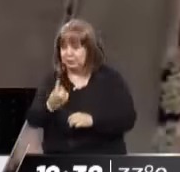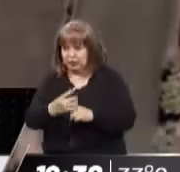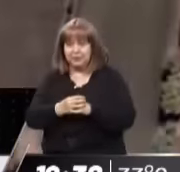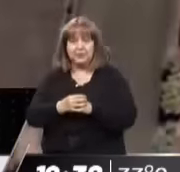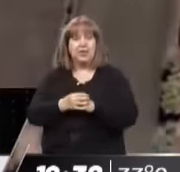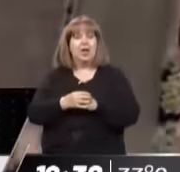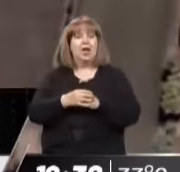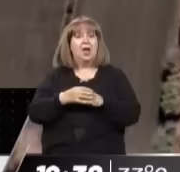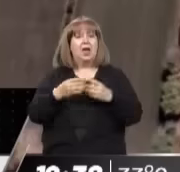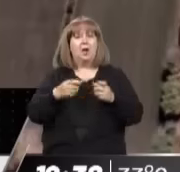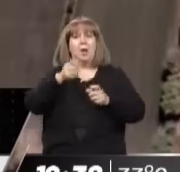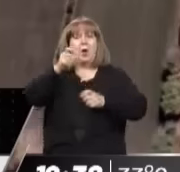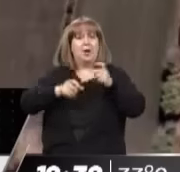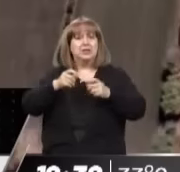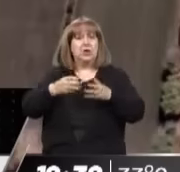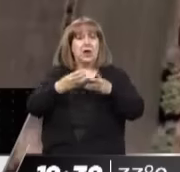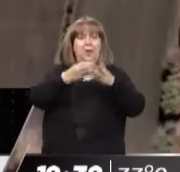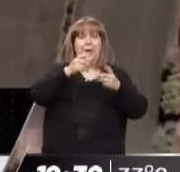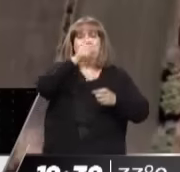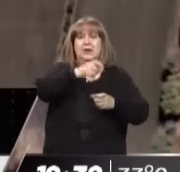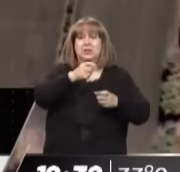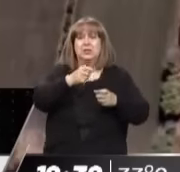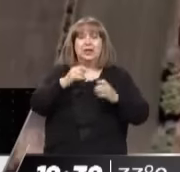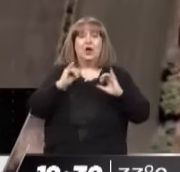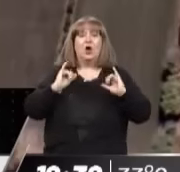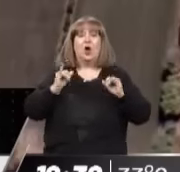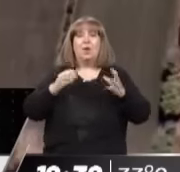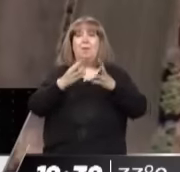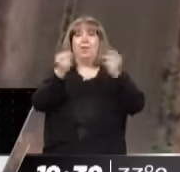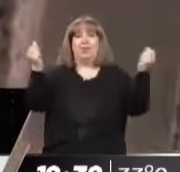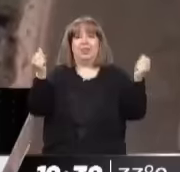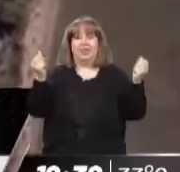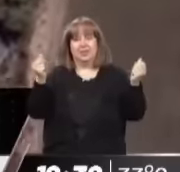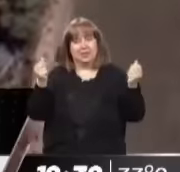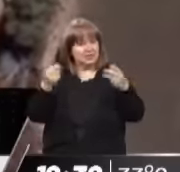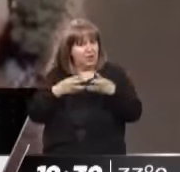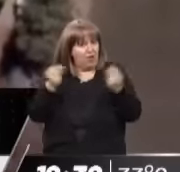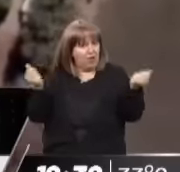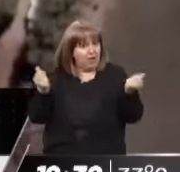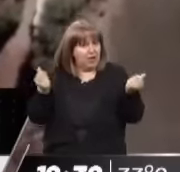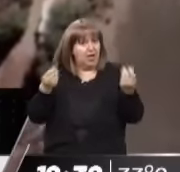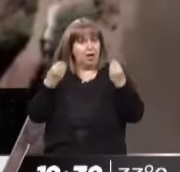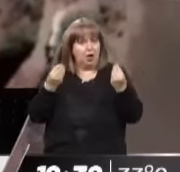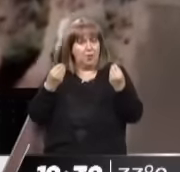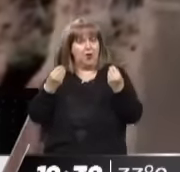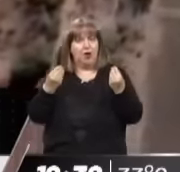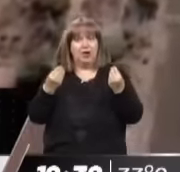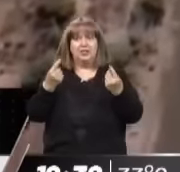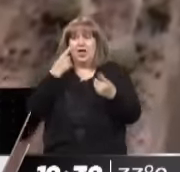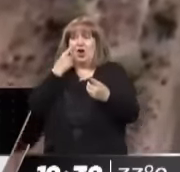Se pierde un chico y no hay ningún familiar denunciando un chico que no tiene nombre en Paredita, en ese lugar que se conocen